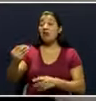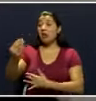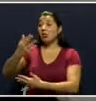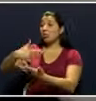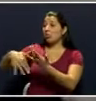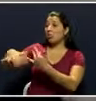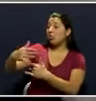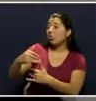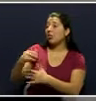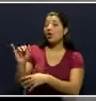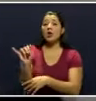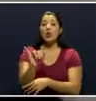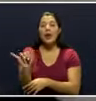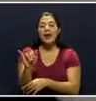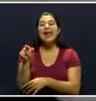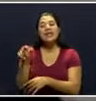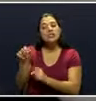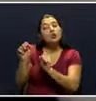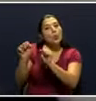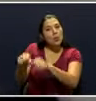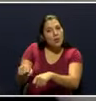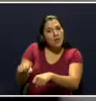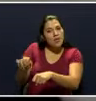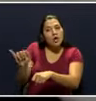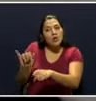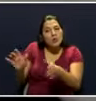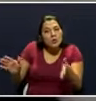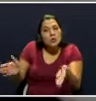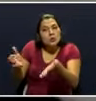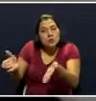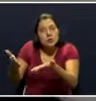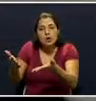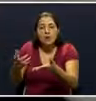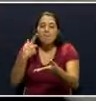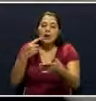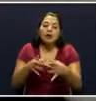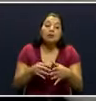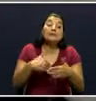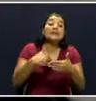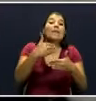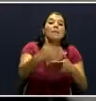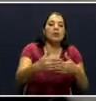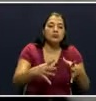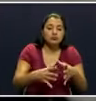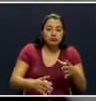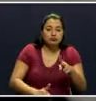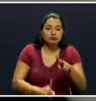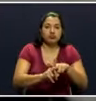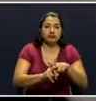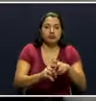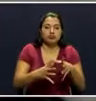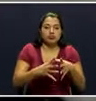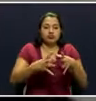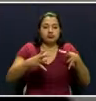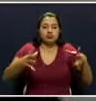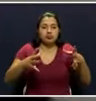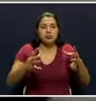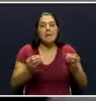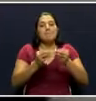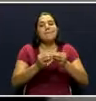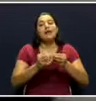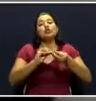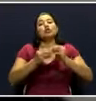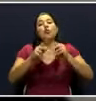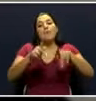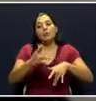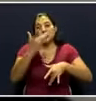comportamiento, esto puede favorecer, es una posibilidad de que favorezca una mayor transmisión y pueda haber entonces